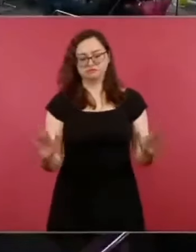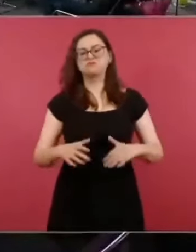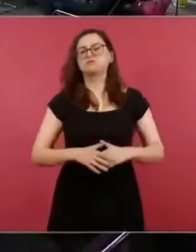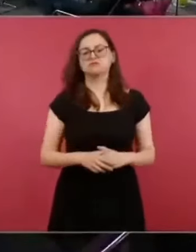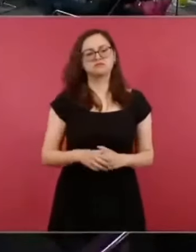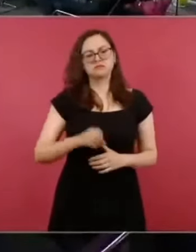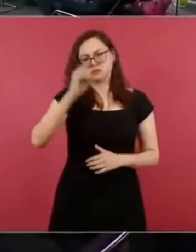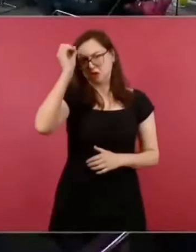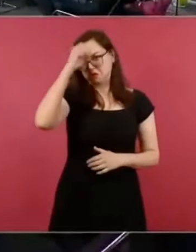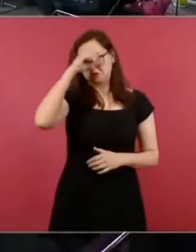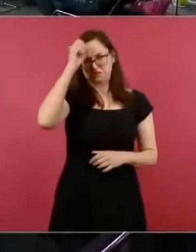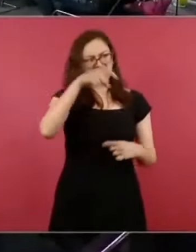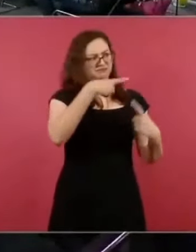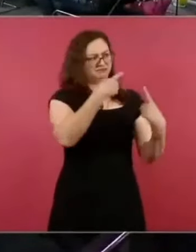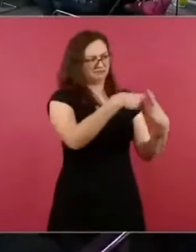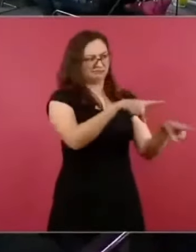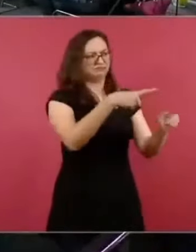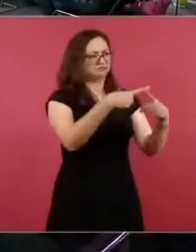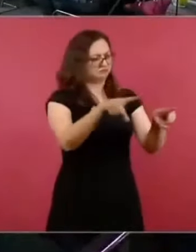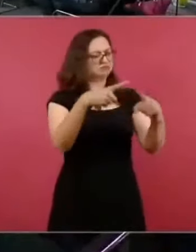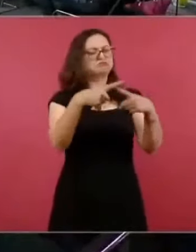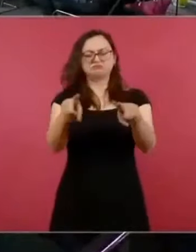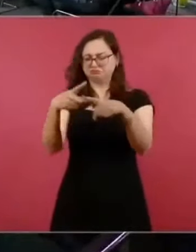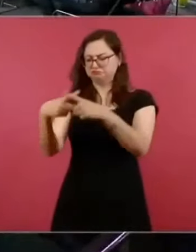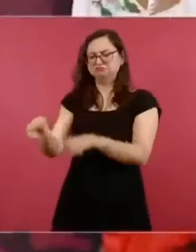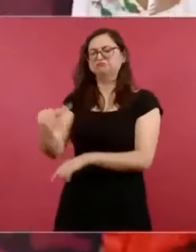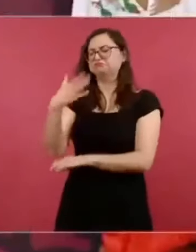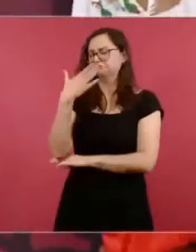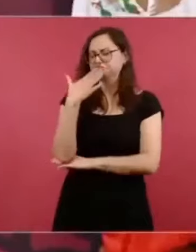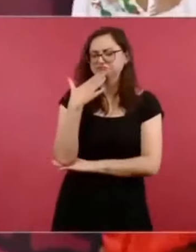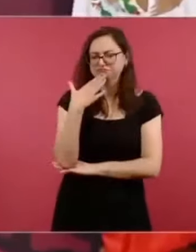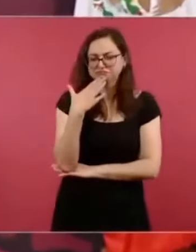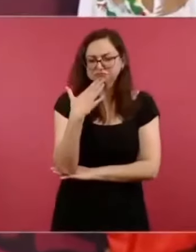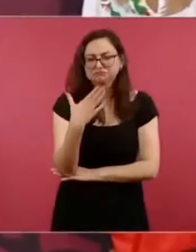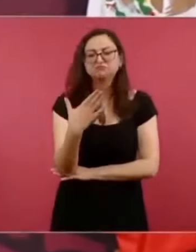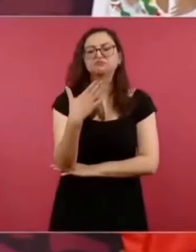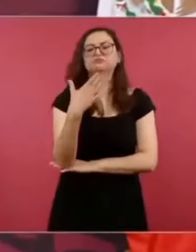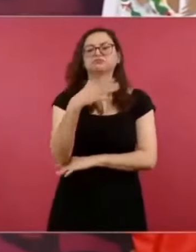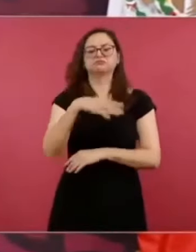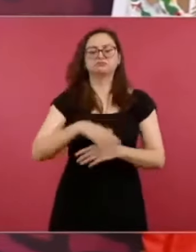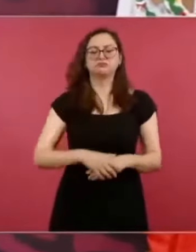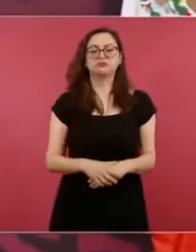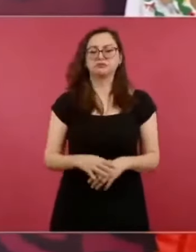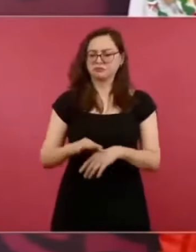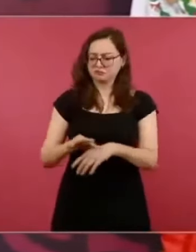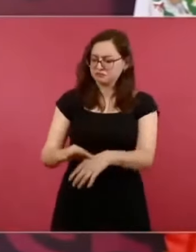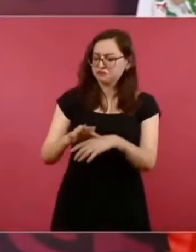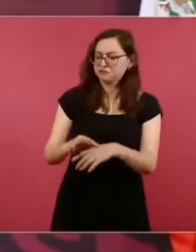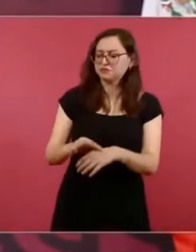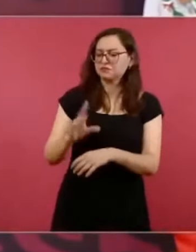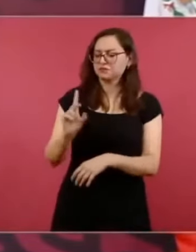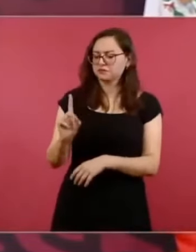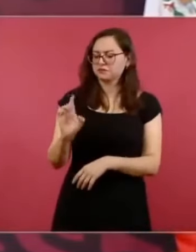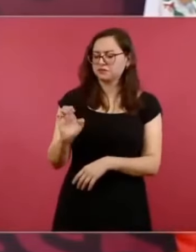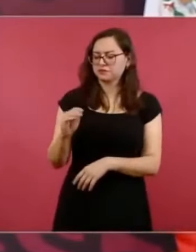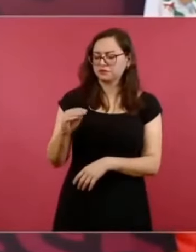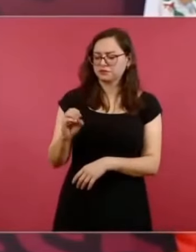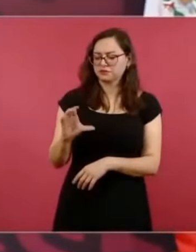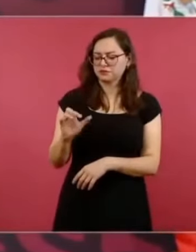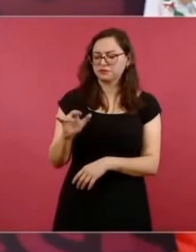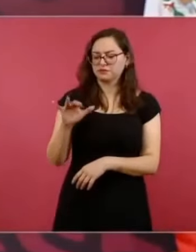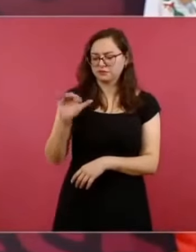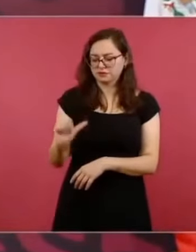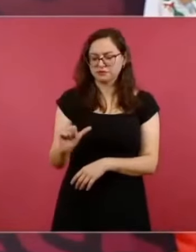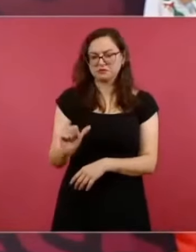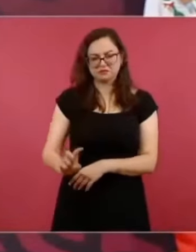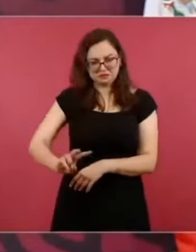Sí. Vamos a que haya una auténtica democracia.